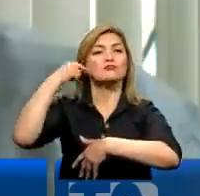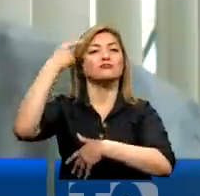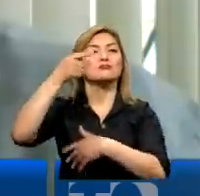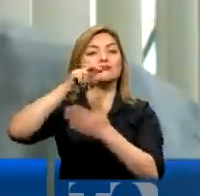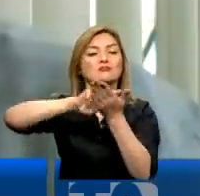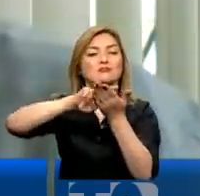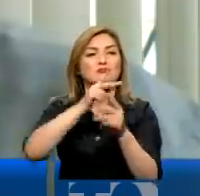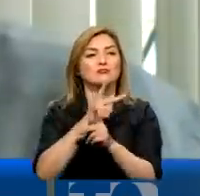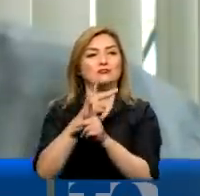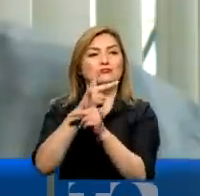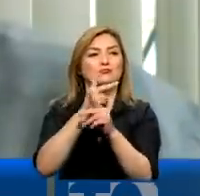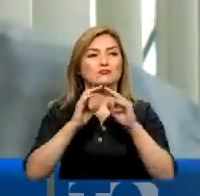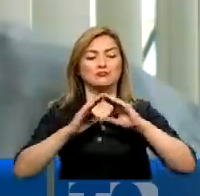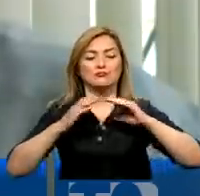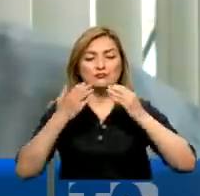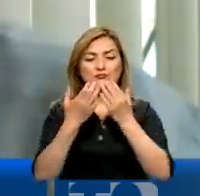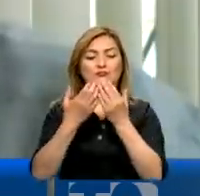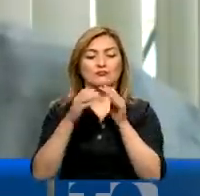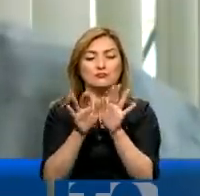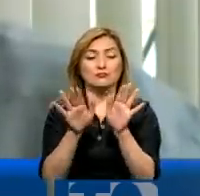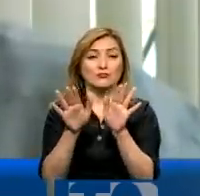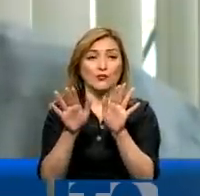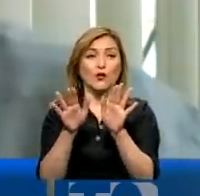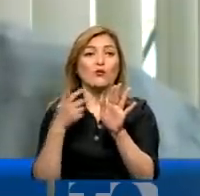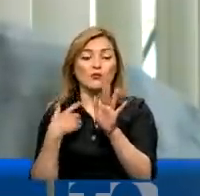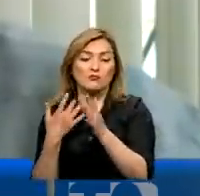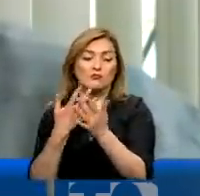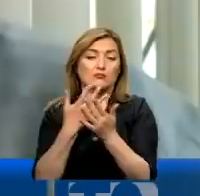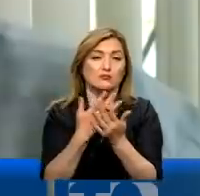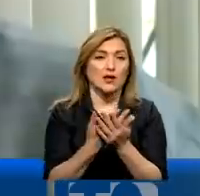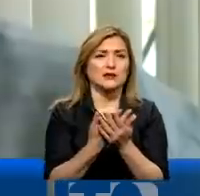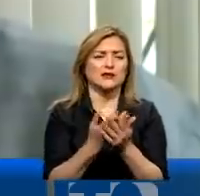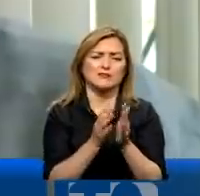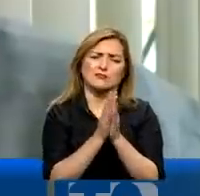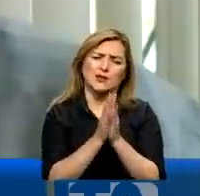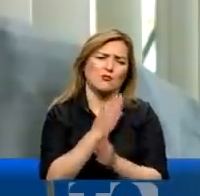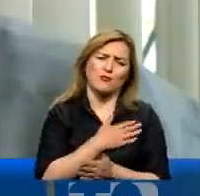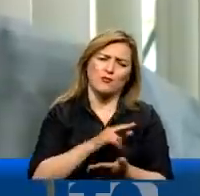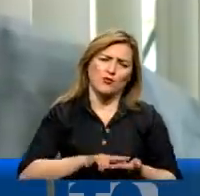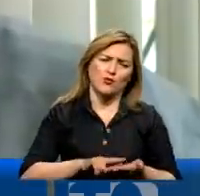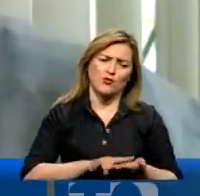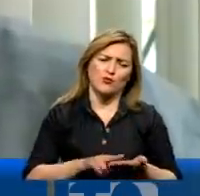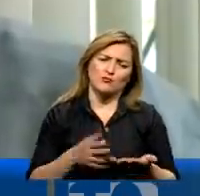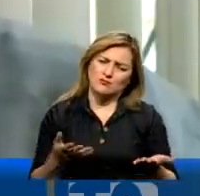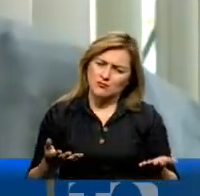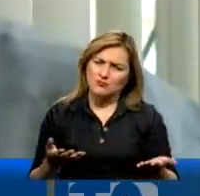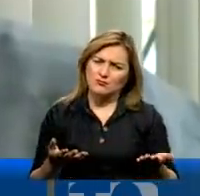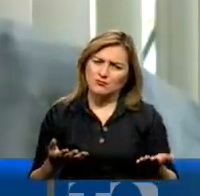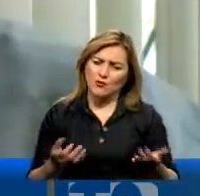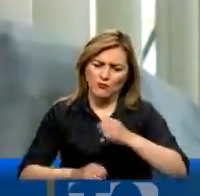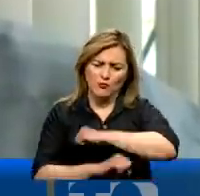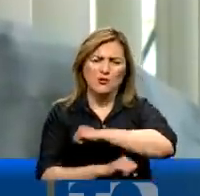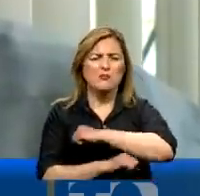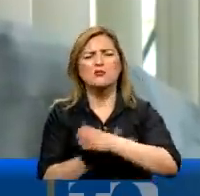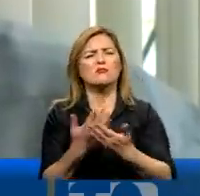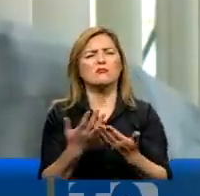Consejo, en Comisión General nos van a recibir para que nos escuchen sobre esta necesidad de poner los argumentos de los cuales